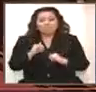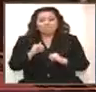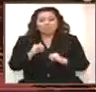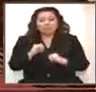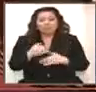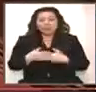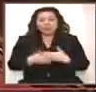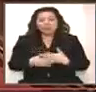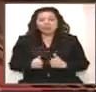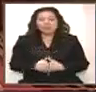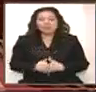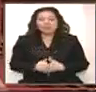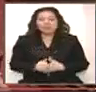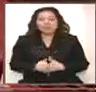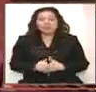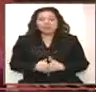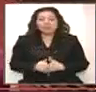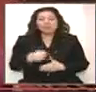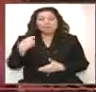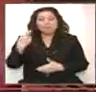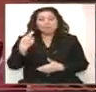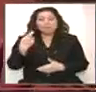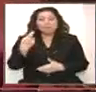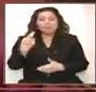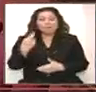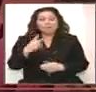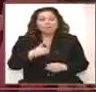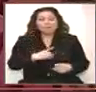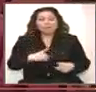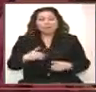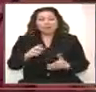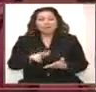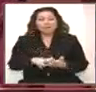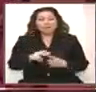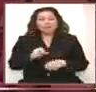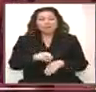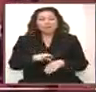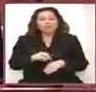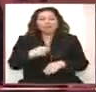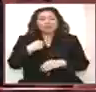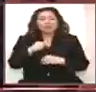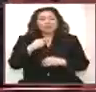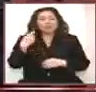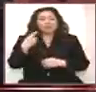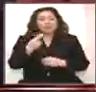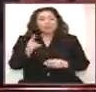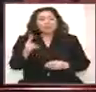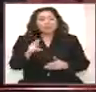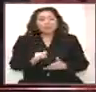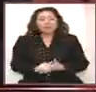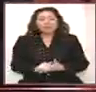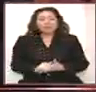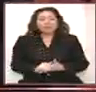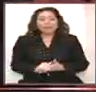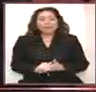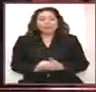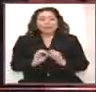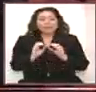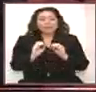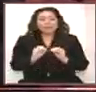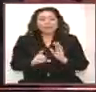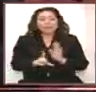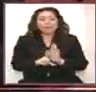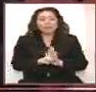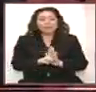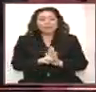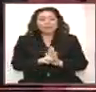sobre el avance y la eficacia de las políticas y directrices aprobadas del Consejo Nacional de Política Criminal en cumplimiento a la